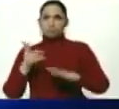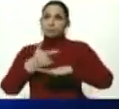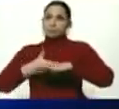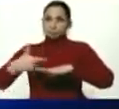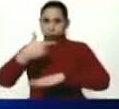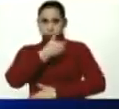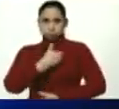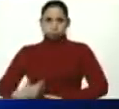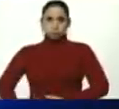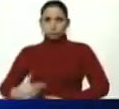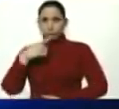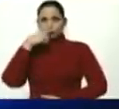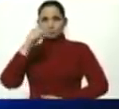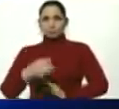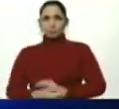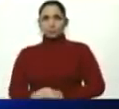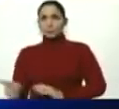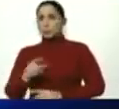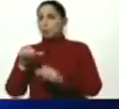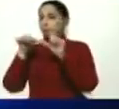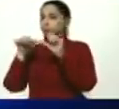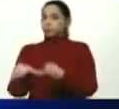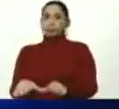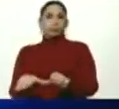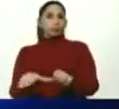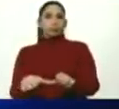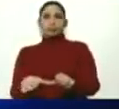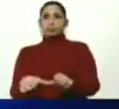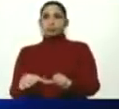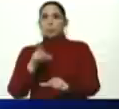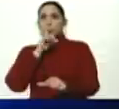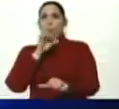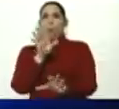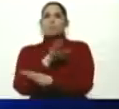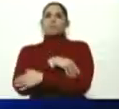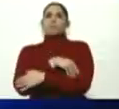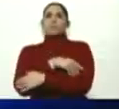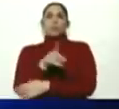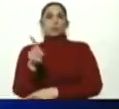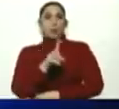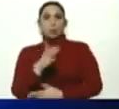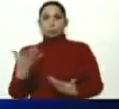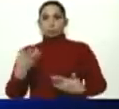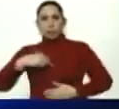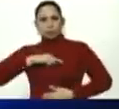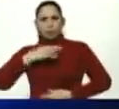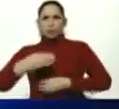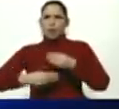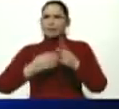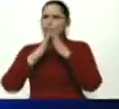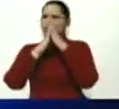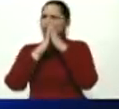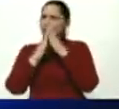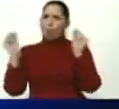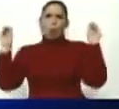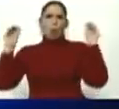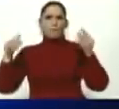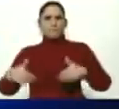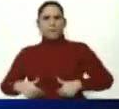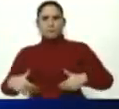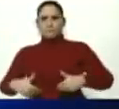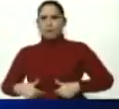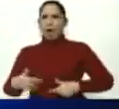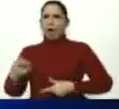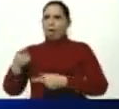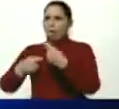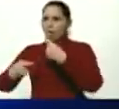del presidente Maduro, no se ha quedado de brazos cruzados y hemos hecho todo tipo de trámites,